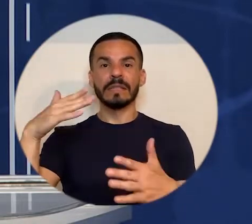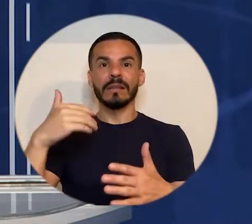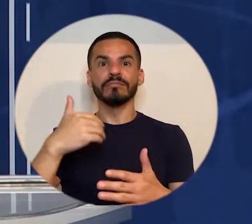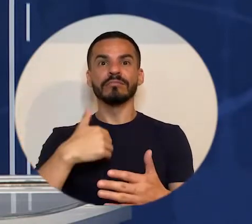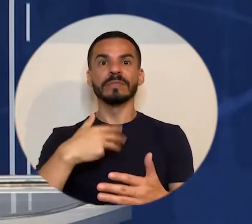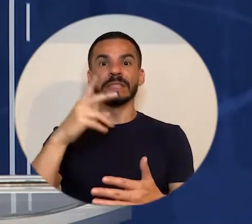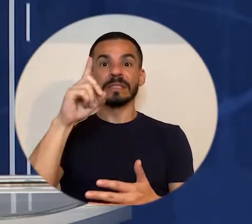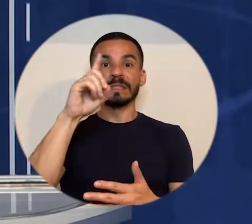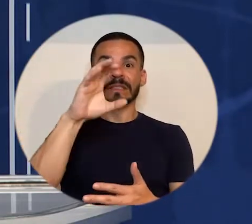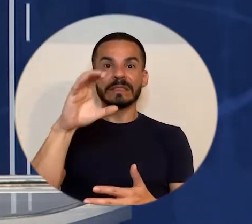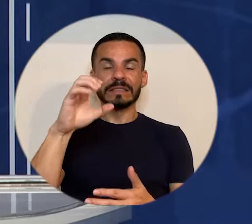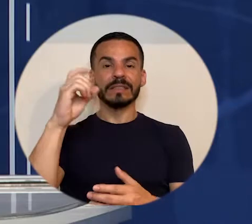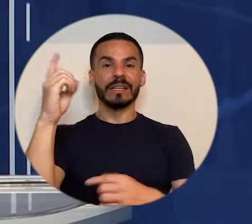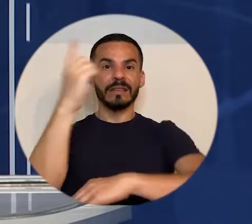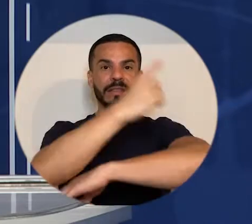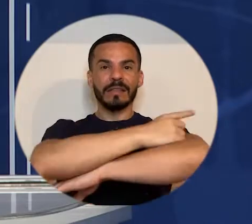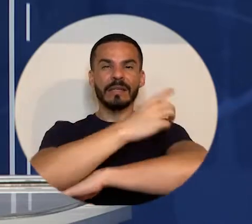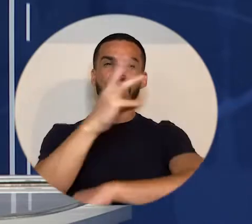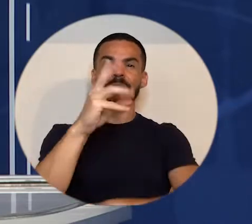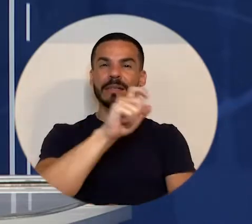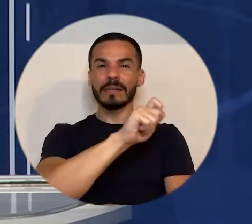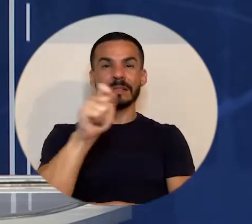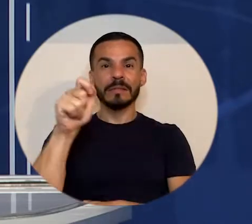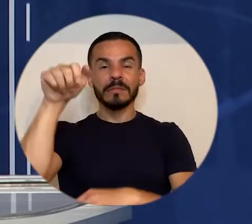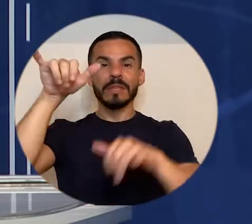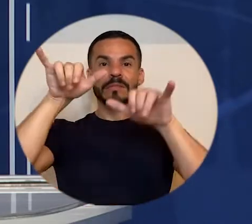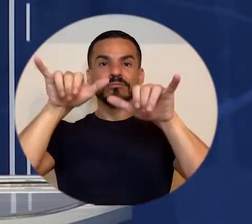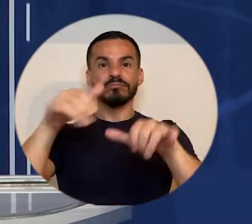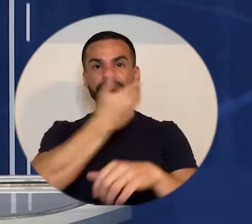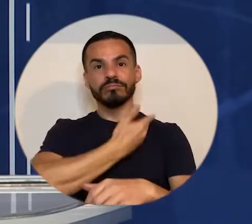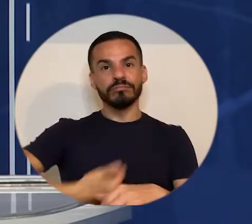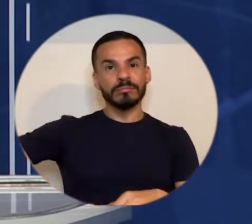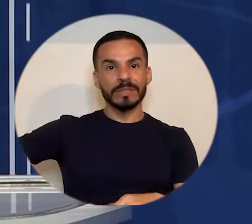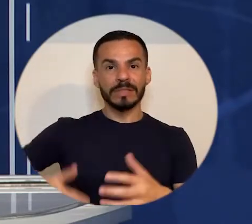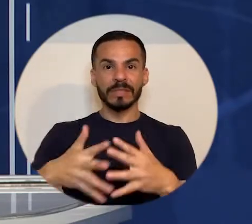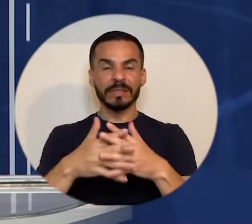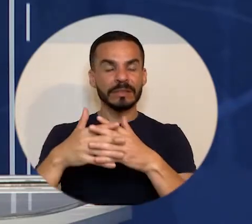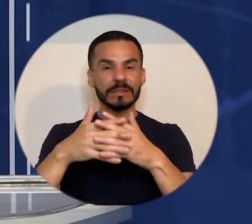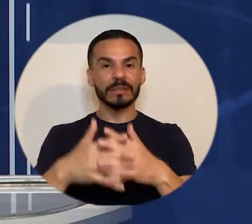sus 100 días, 6 meses prácticamente en el poder, y